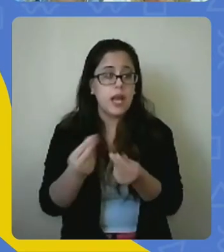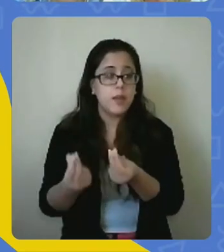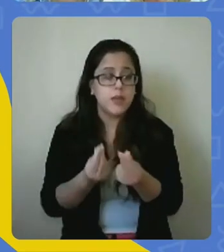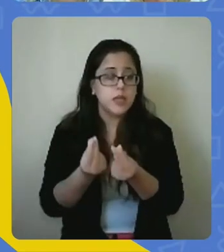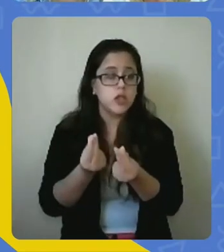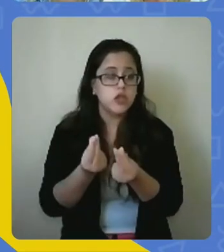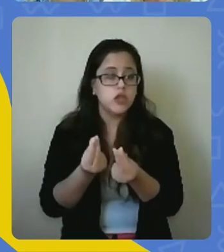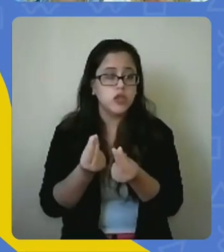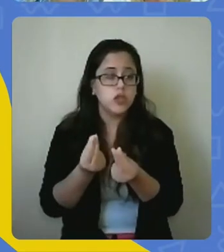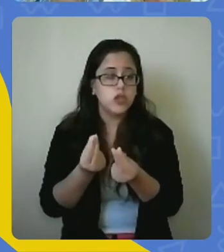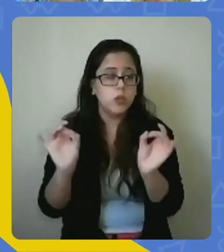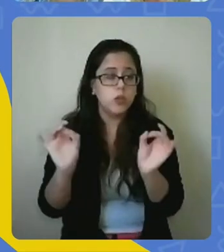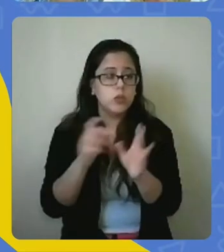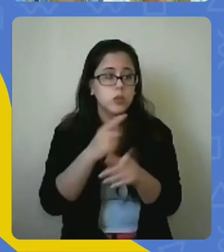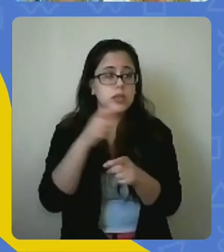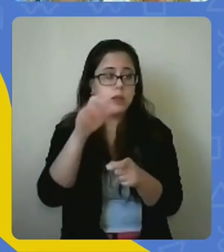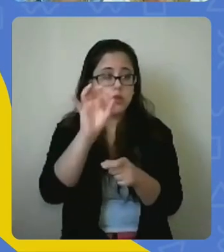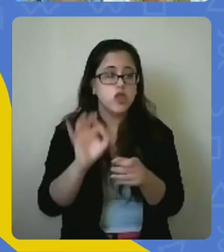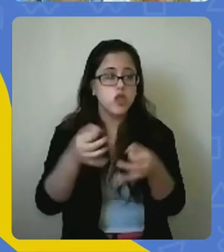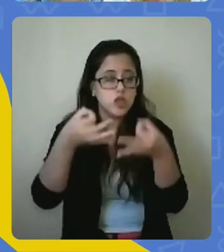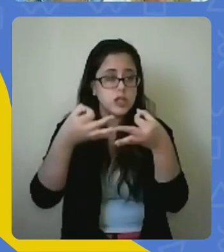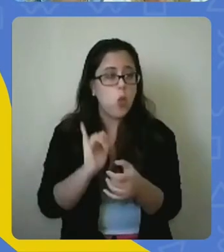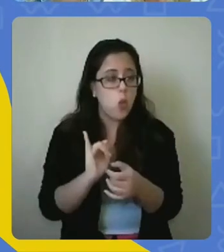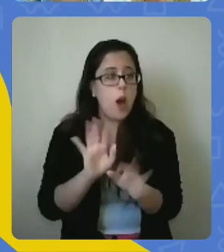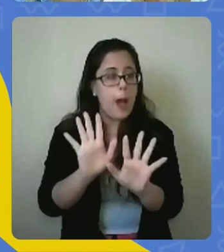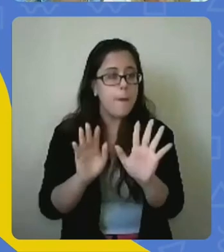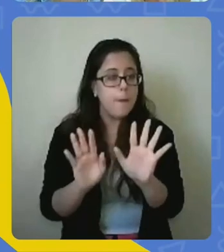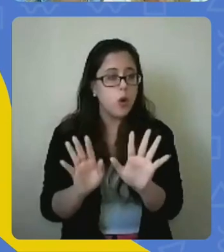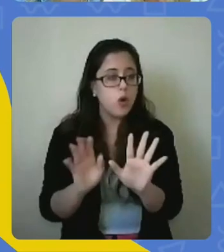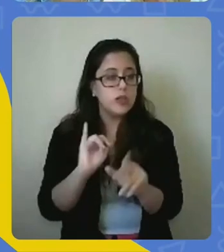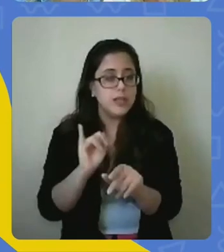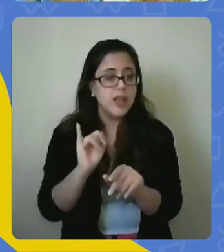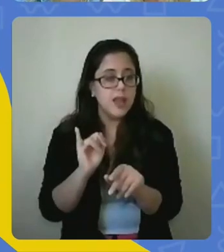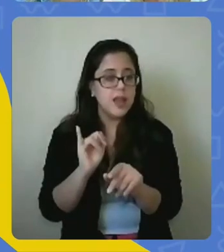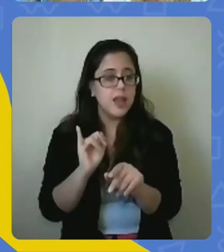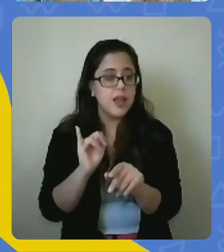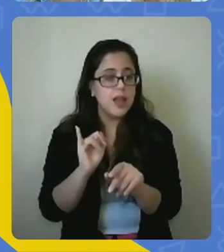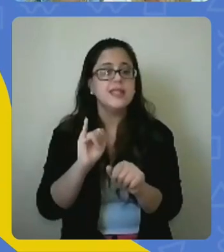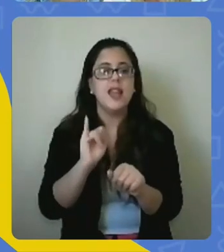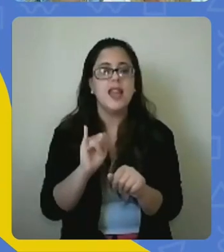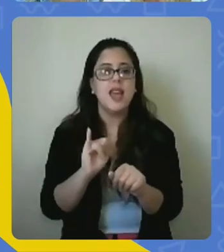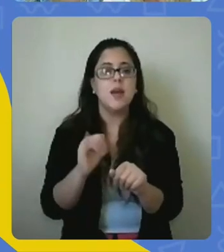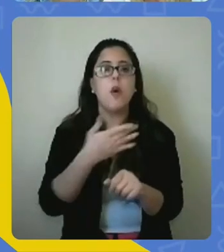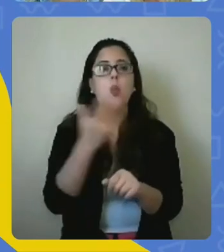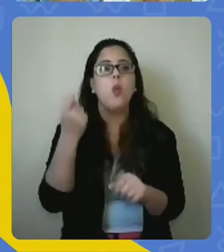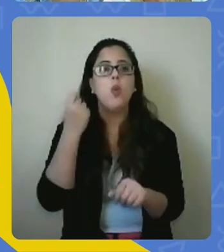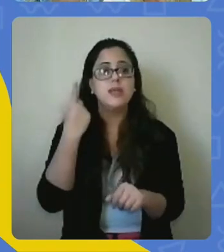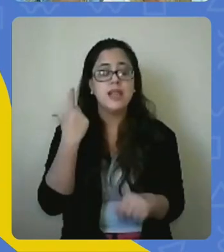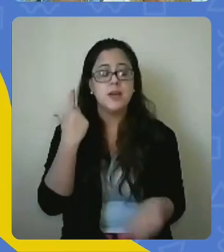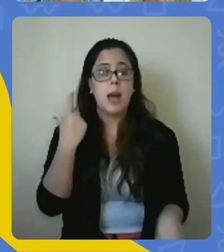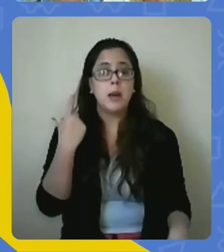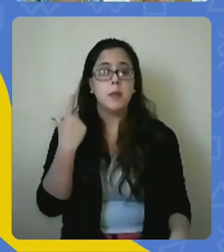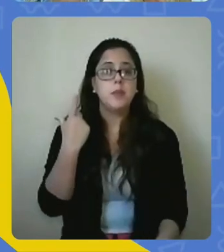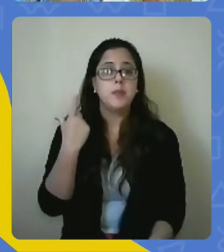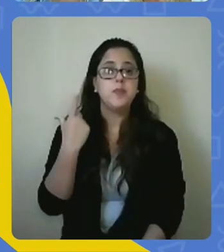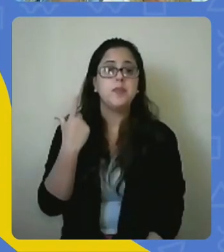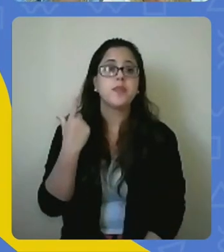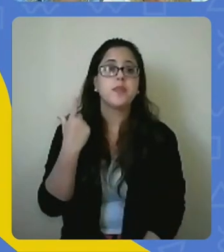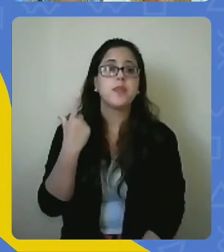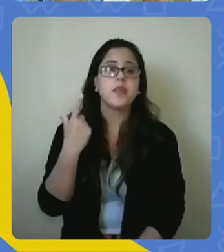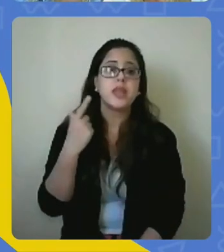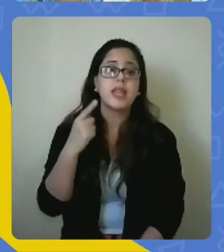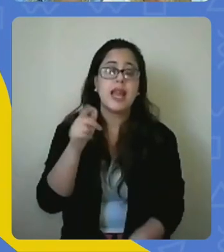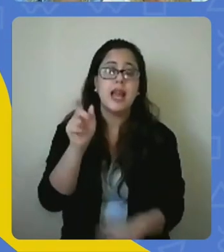estoy corroborando. Sí, para que sepan aquí las personas, bueno, todos nos pueden